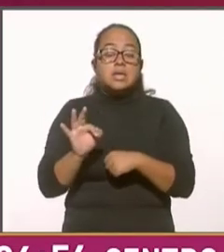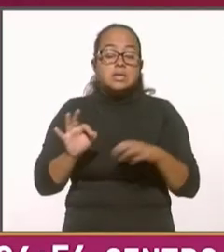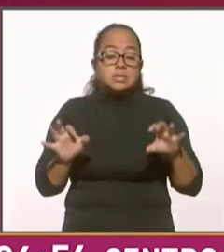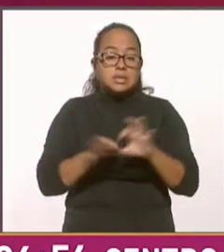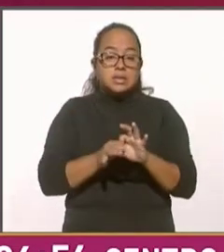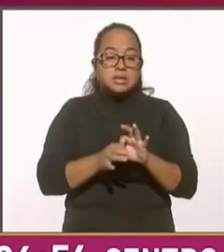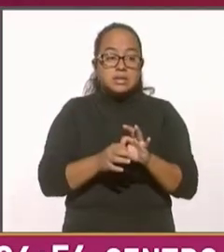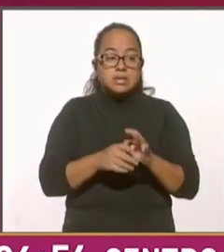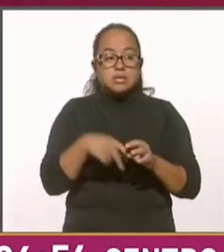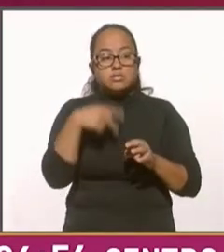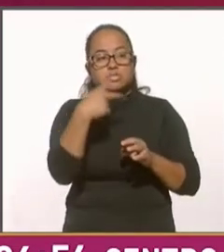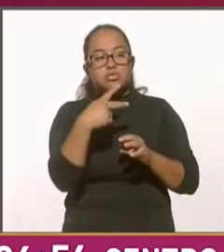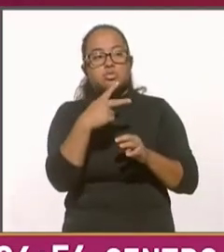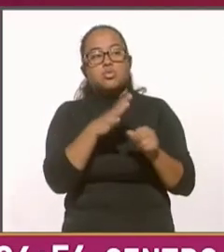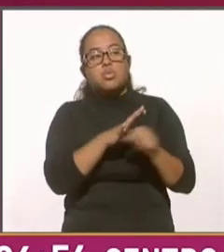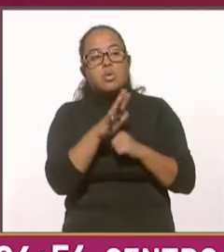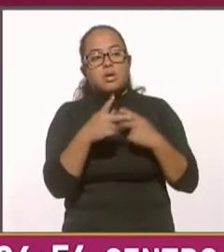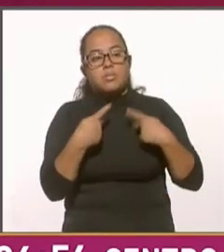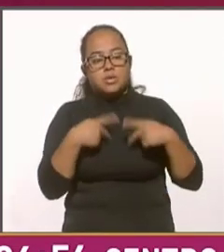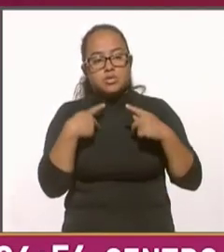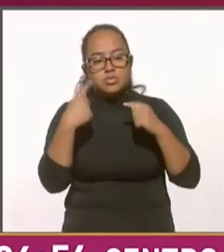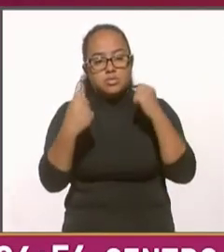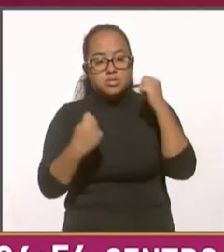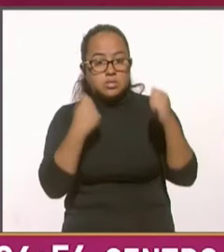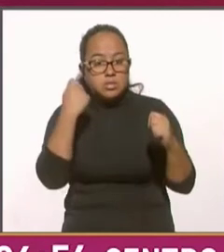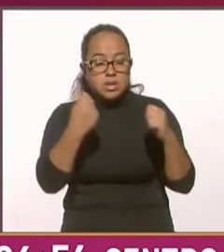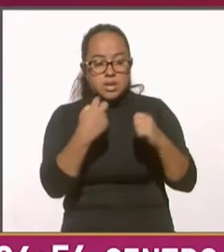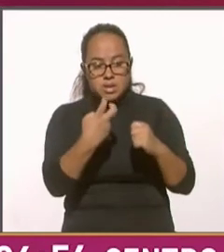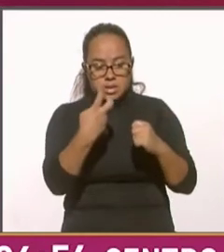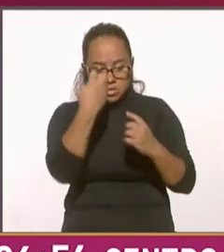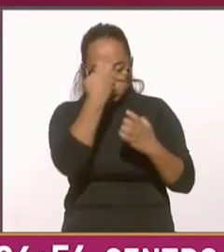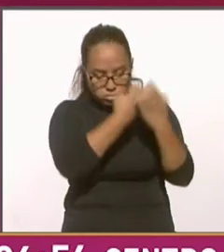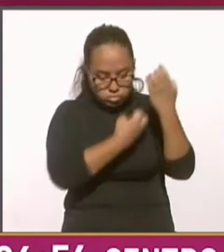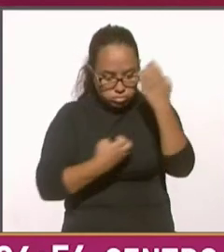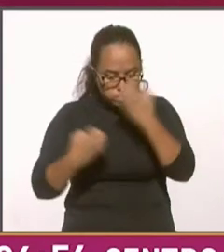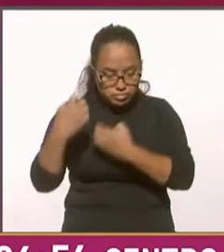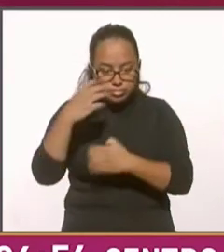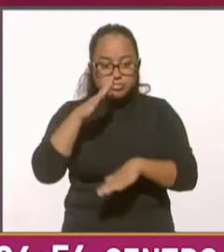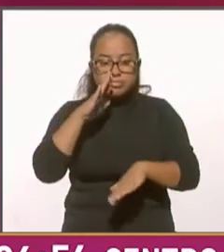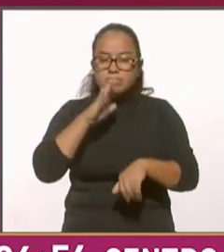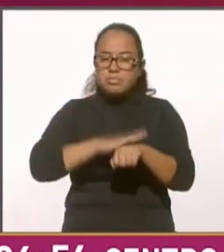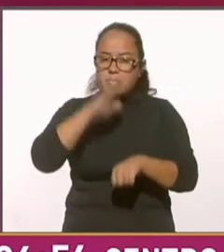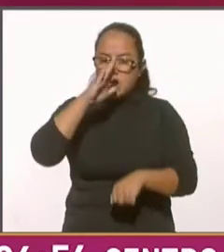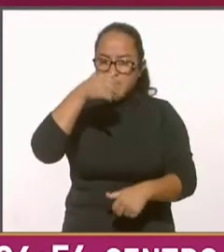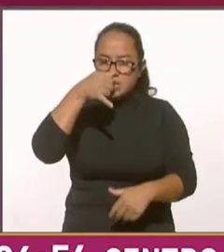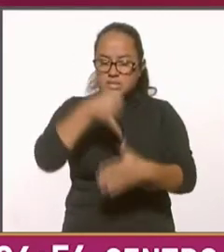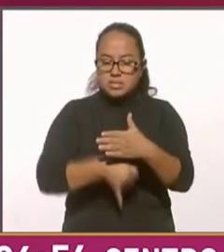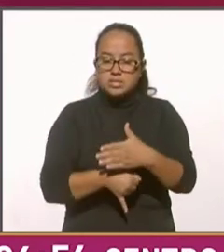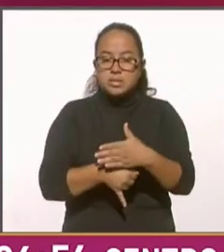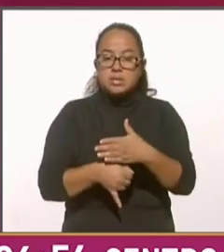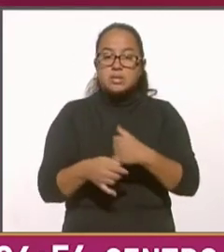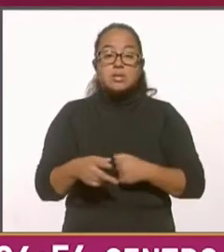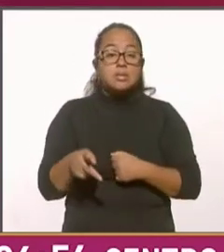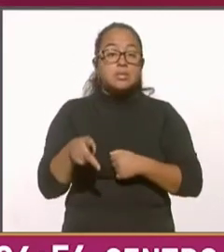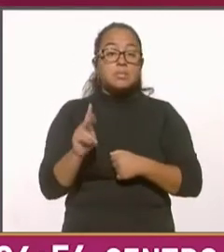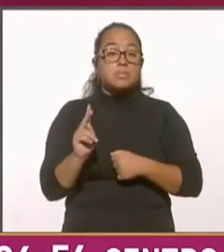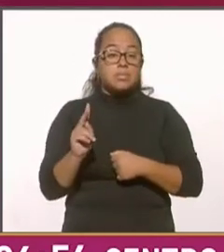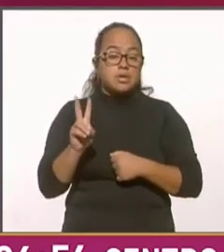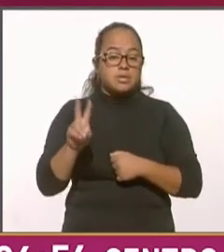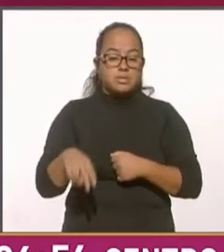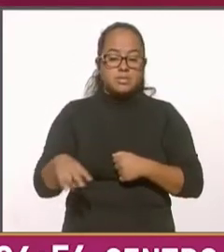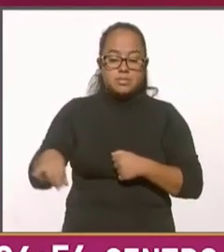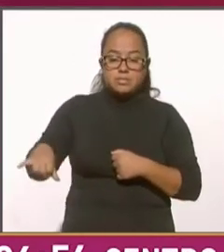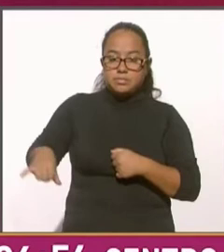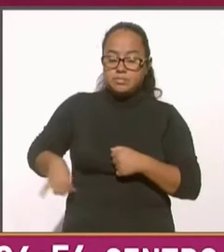sé si con el tipo de turista, yo creo que esto requiere de un análisis más detallado, pero lo que me parece interesante